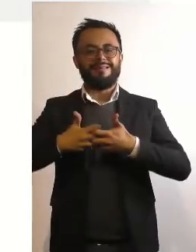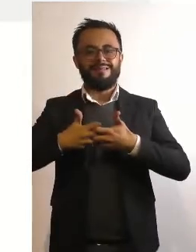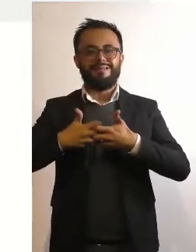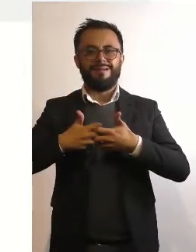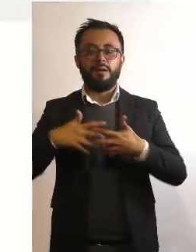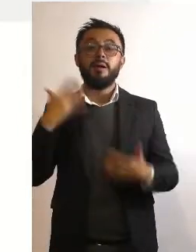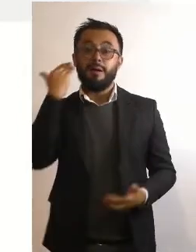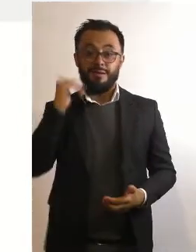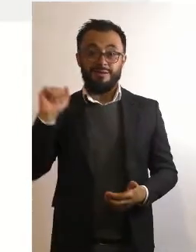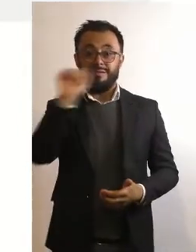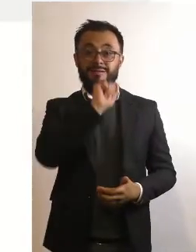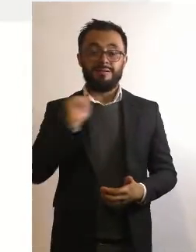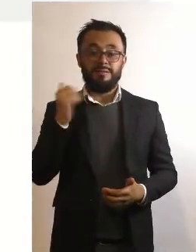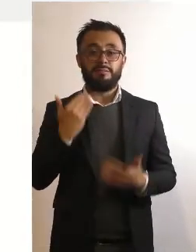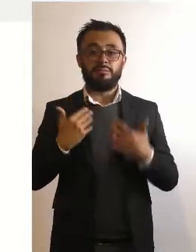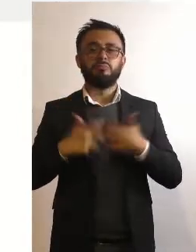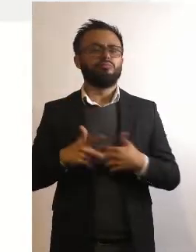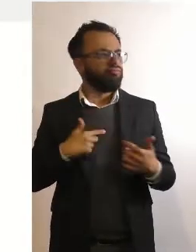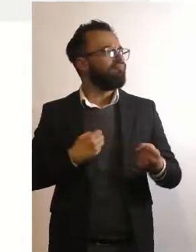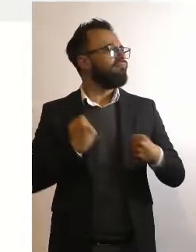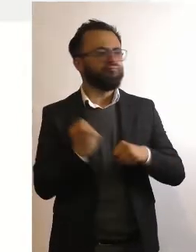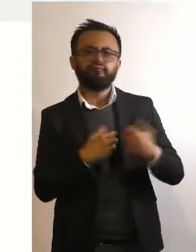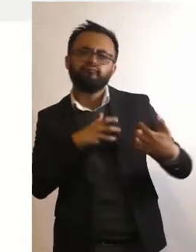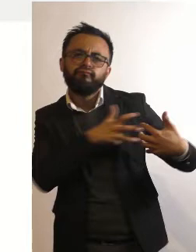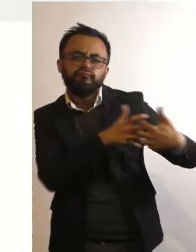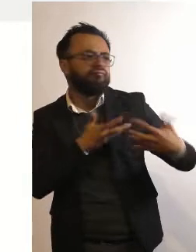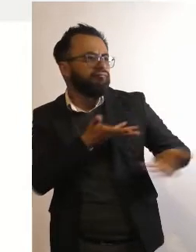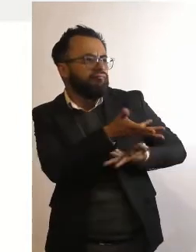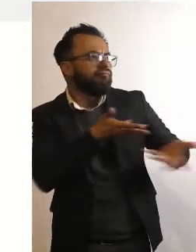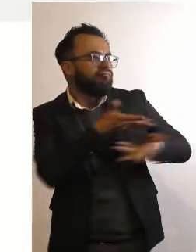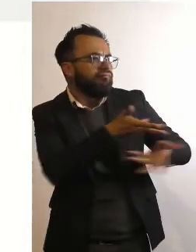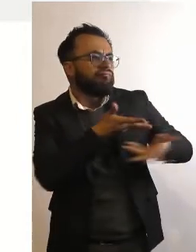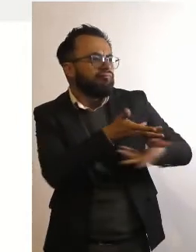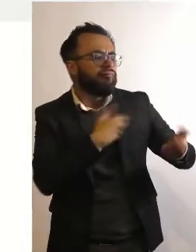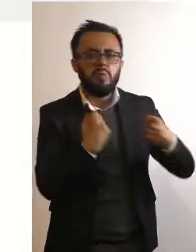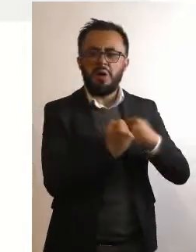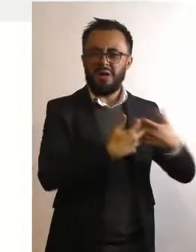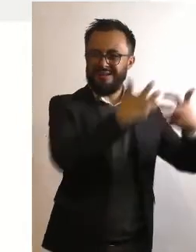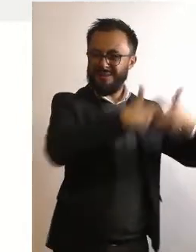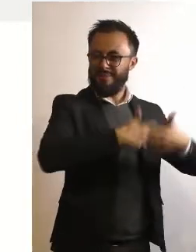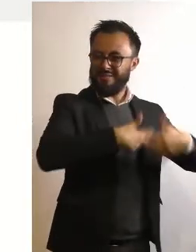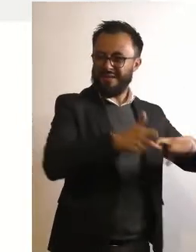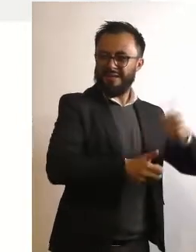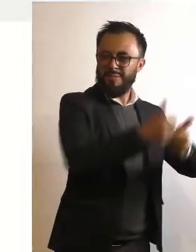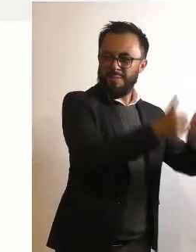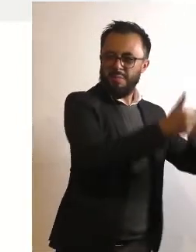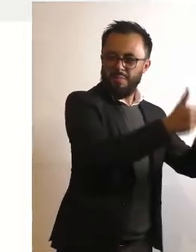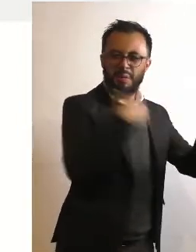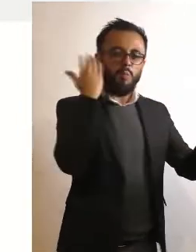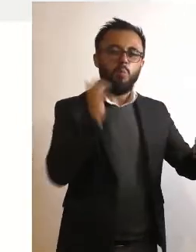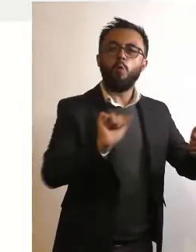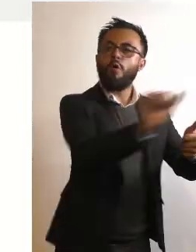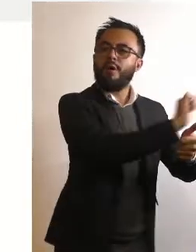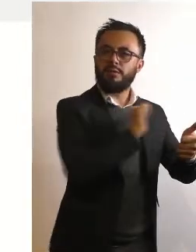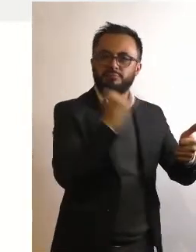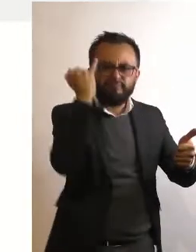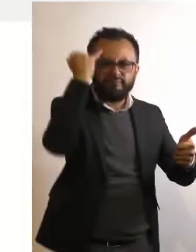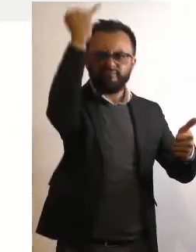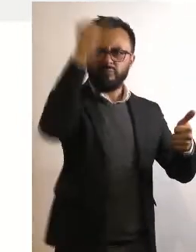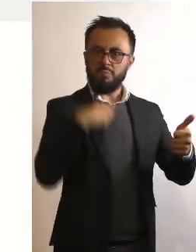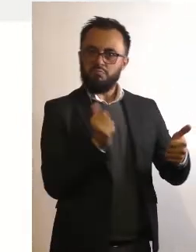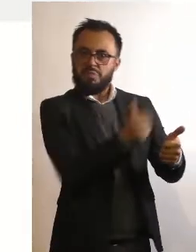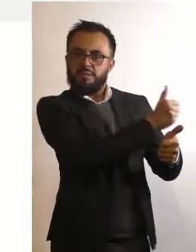trabajando con empresarias y con la Vicepresidencia de la República en apoyar mujeres emprendedoras,